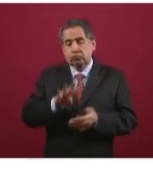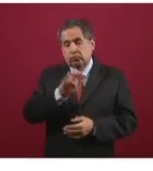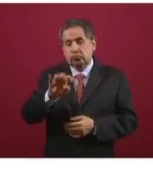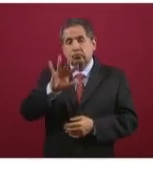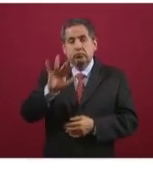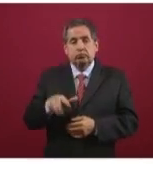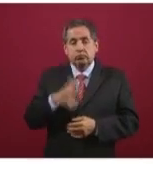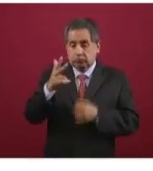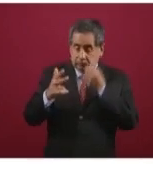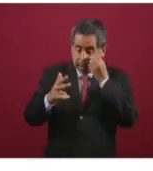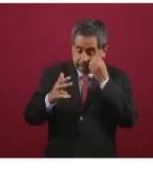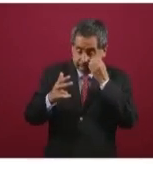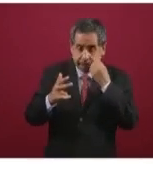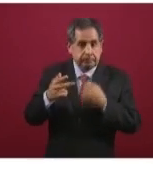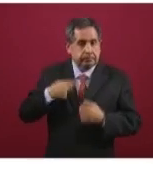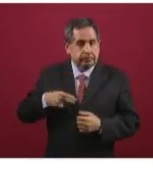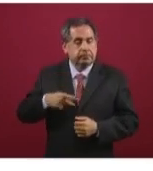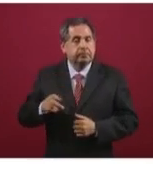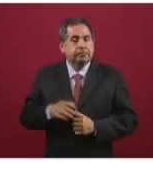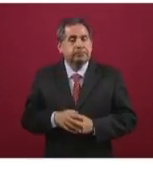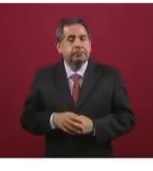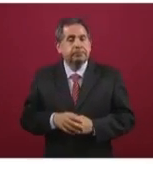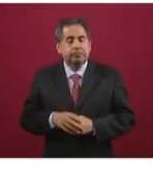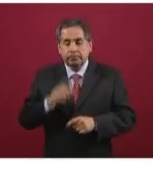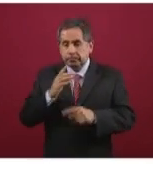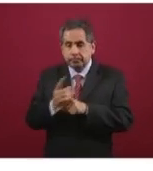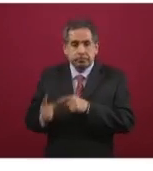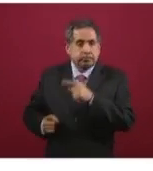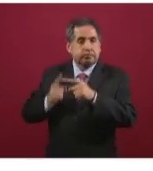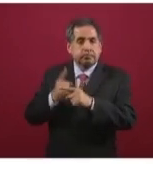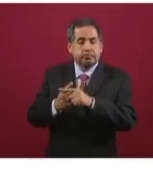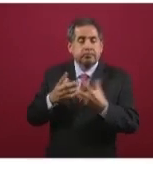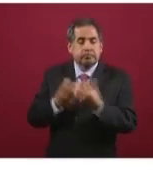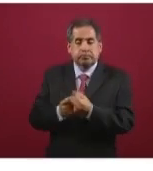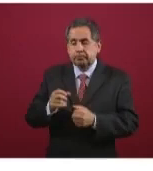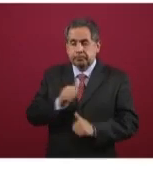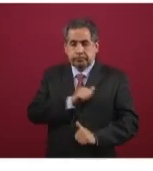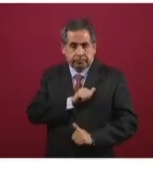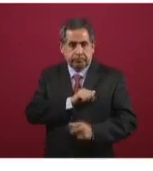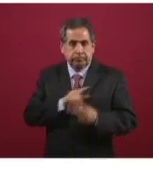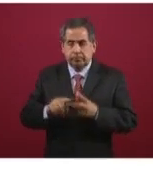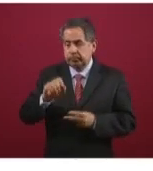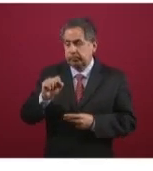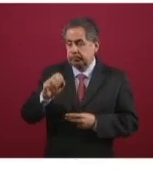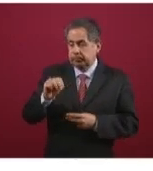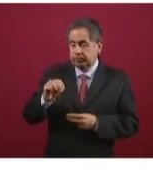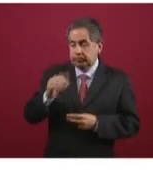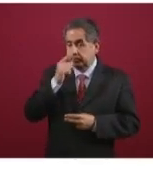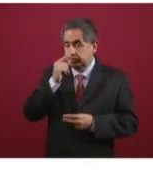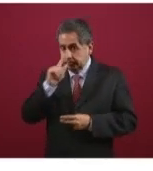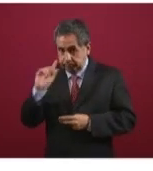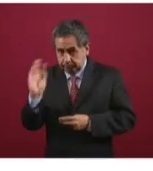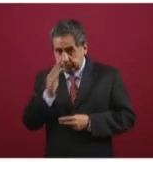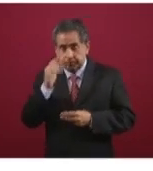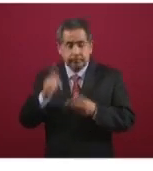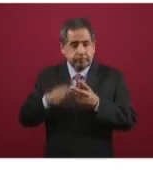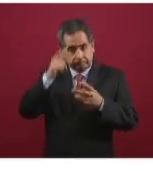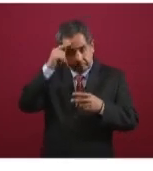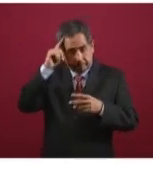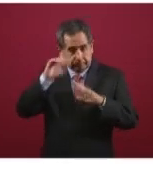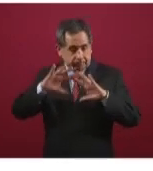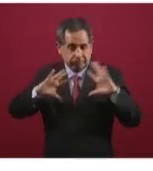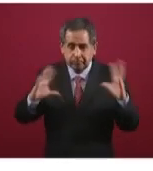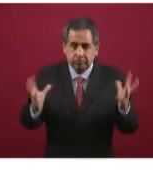2.458 elementos. Le sumamos el despliegue permanente de Sedena, de SEMAR y Policía Federal para hacer un total